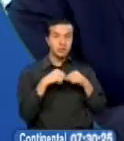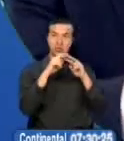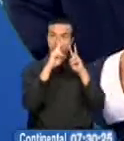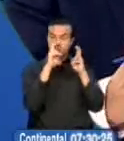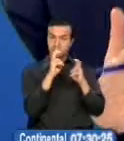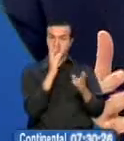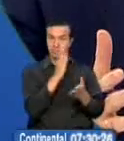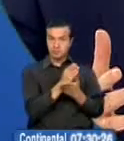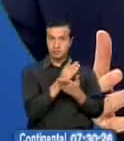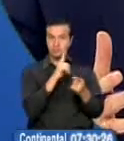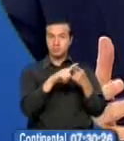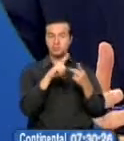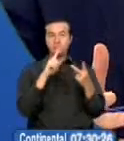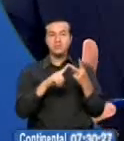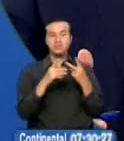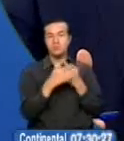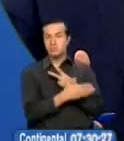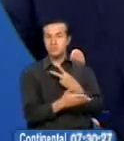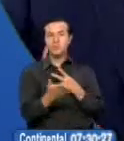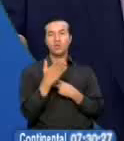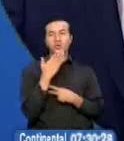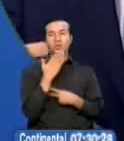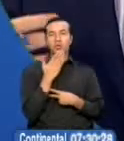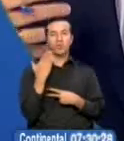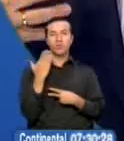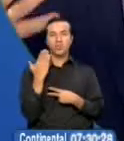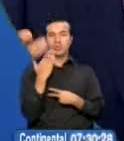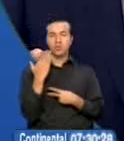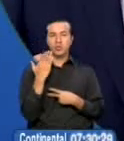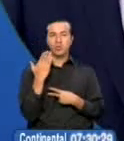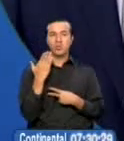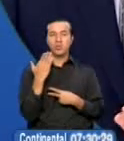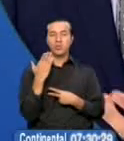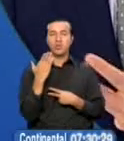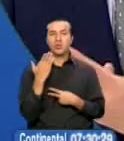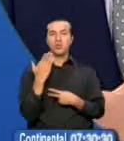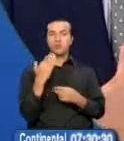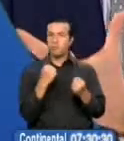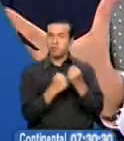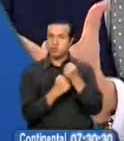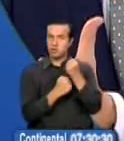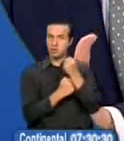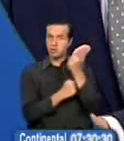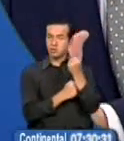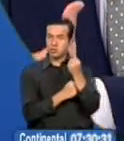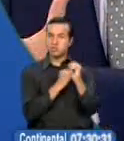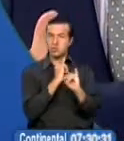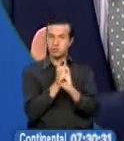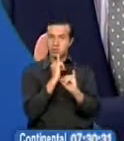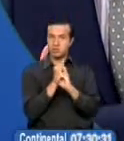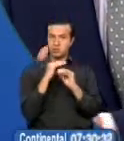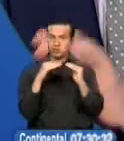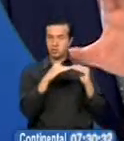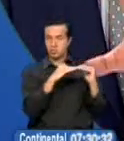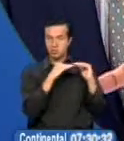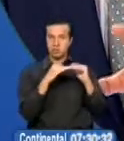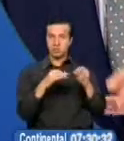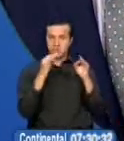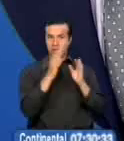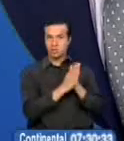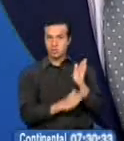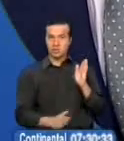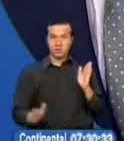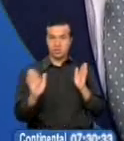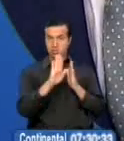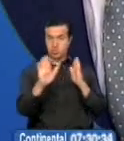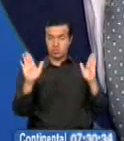temas. Y en segundo lugar, cómo crear un fortalecimiento institucional democrático a partir de las